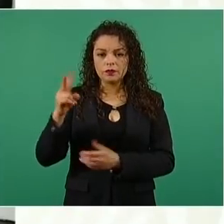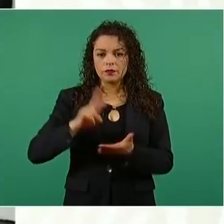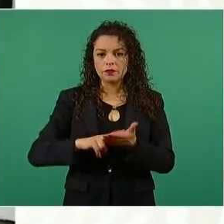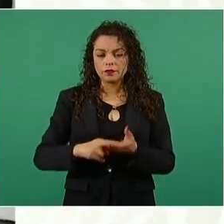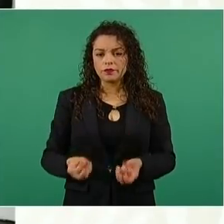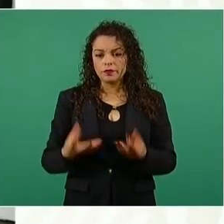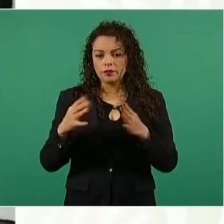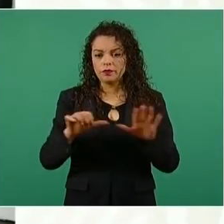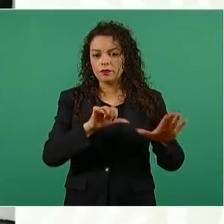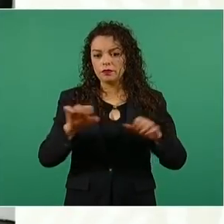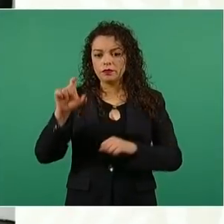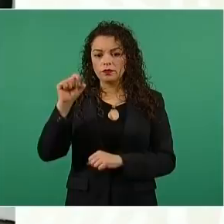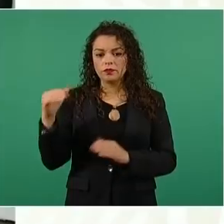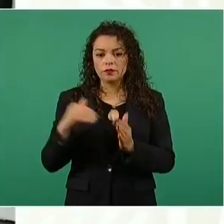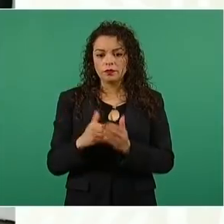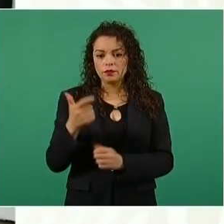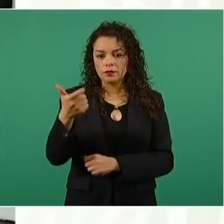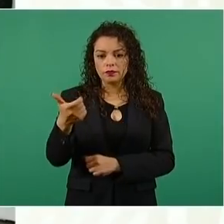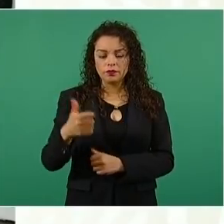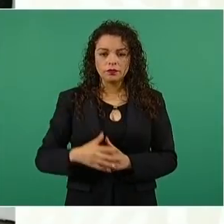de 620.000 pesos.